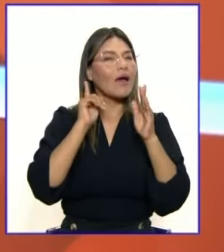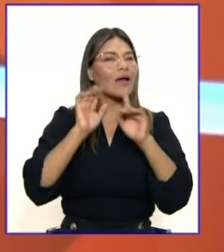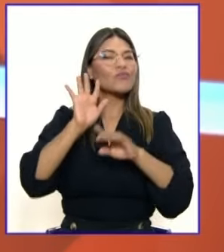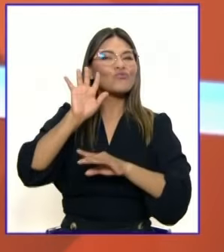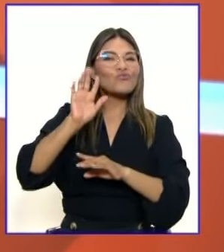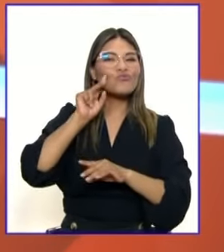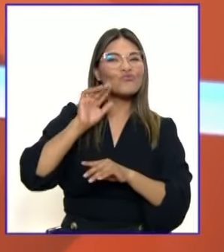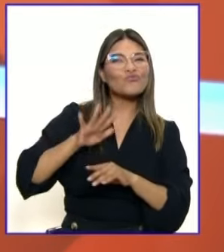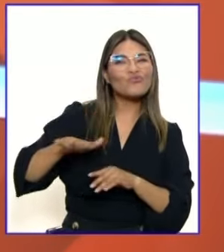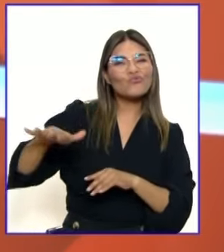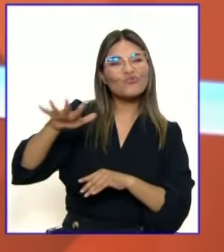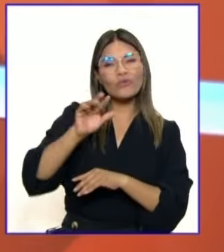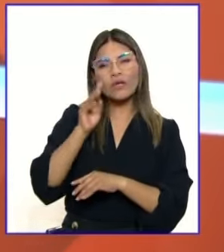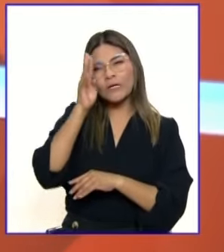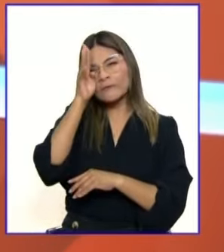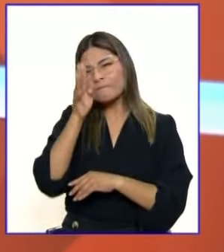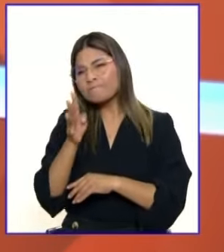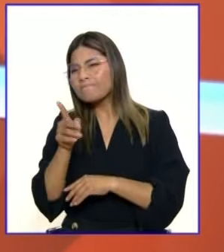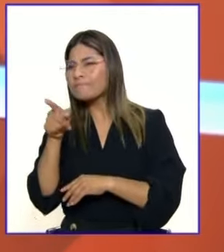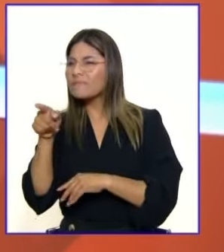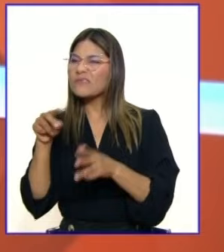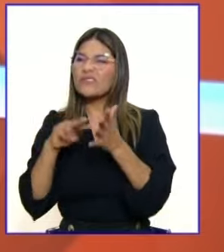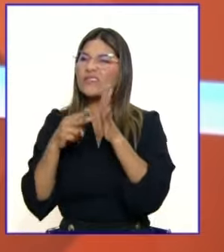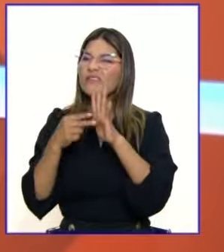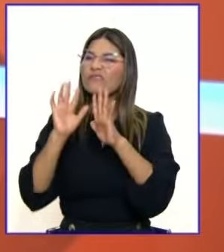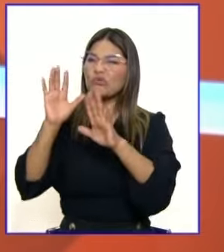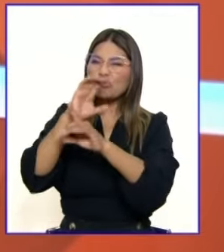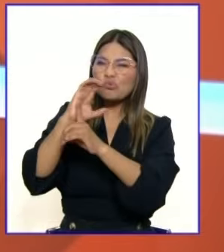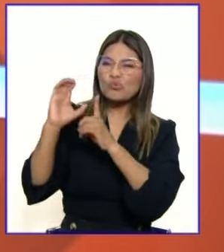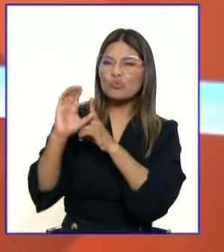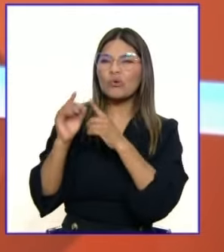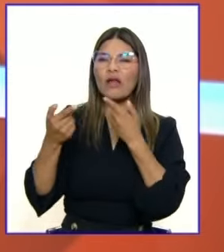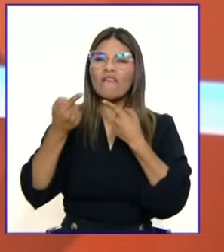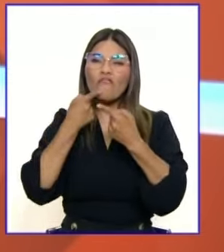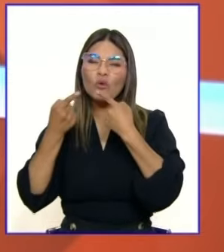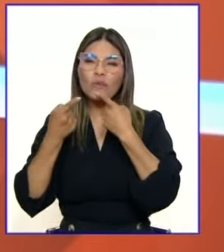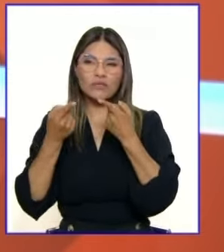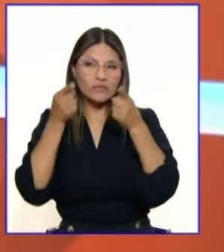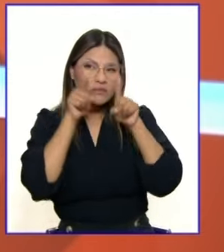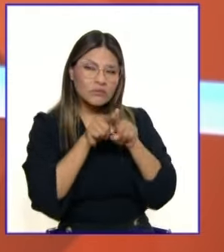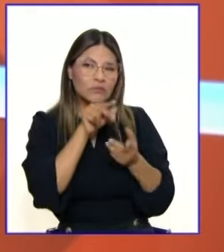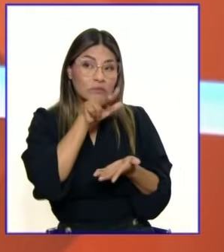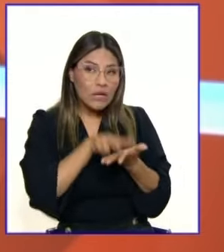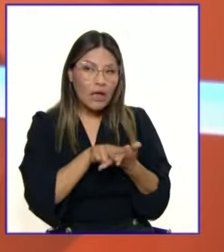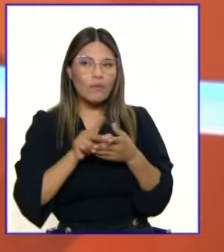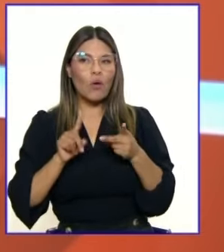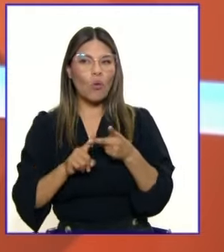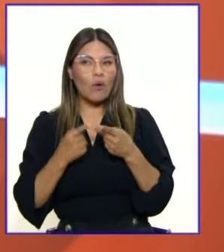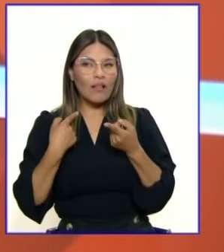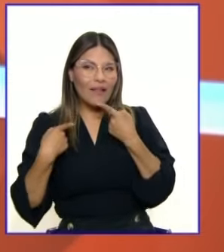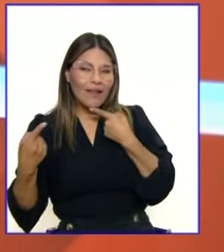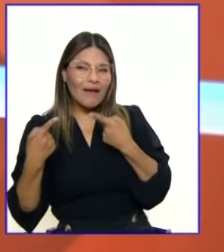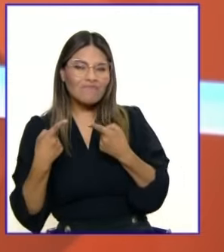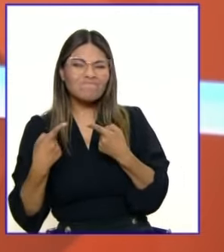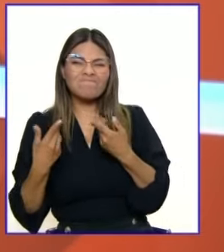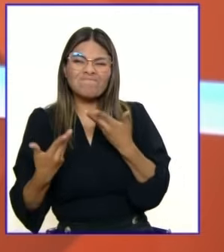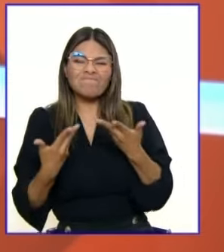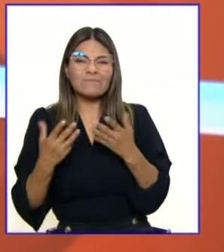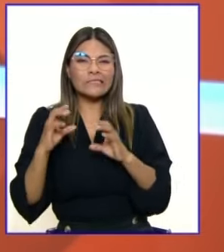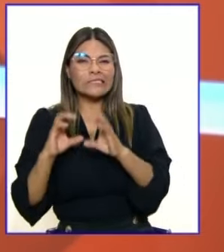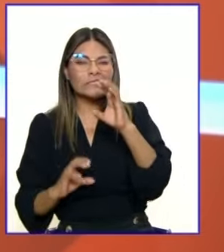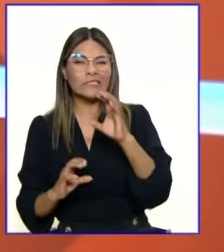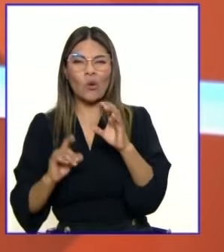formas de aceptación, de aprobación, de negociar, porque de una manera nos puede llevar a